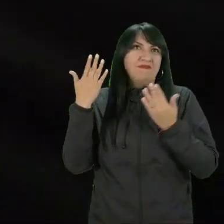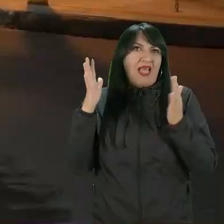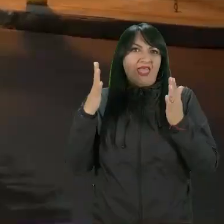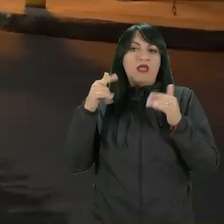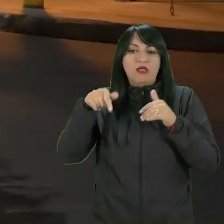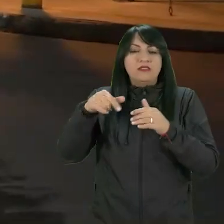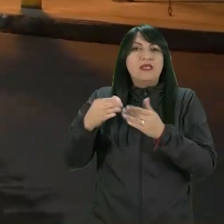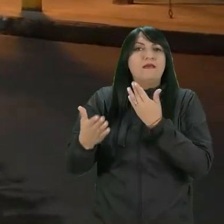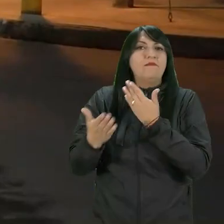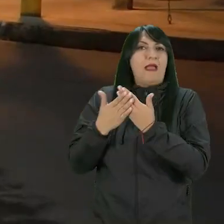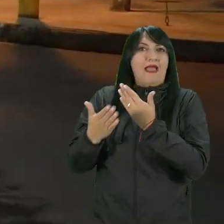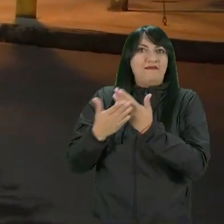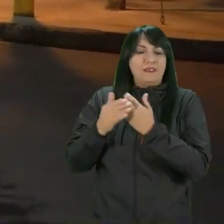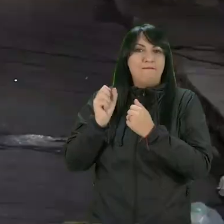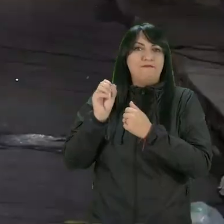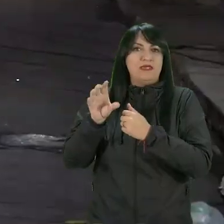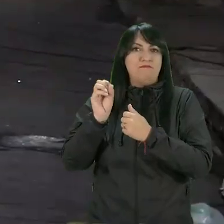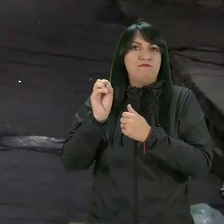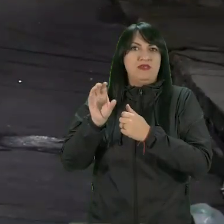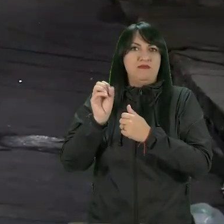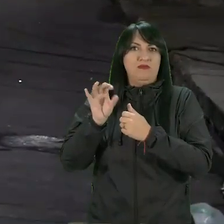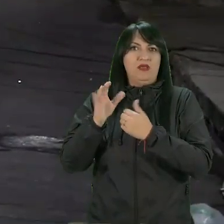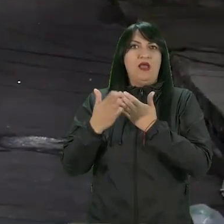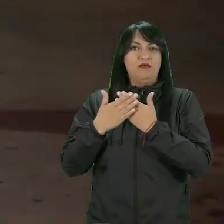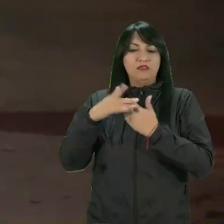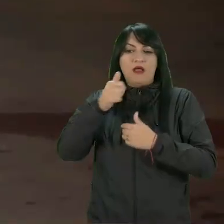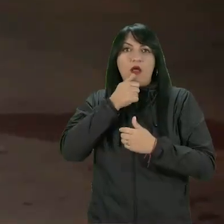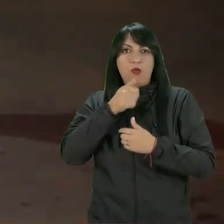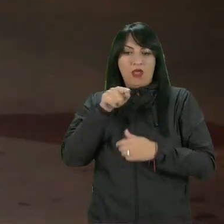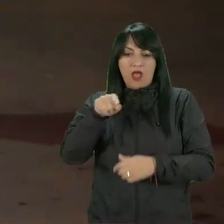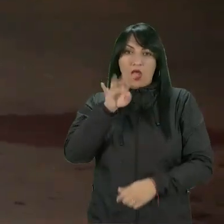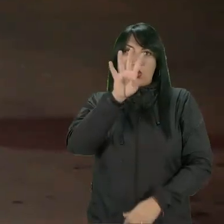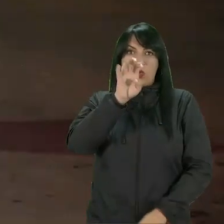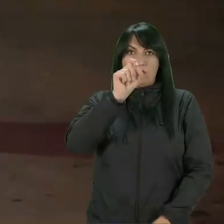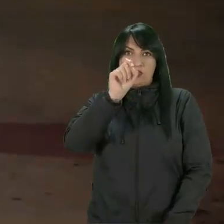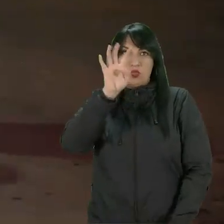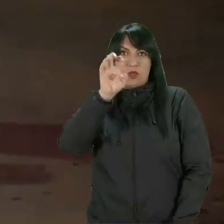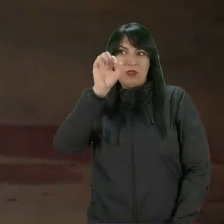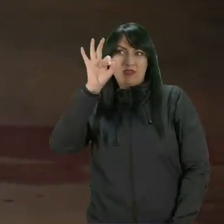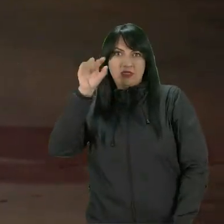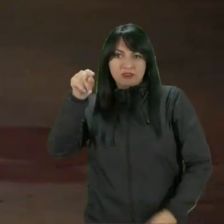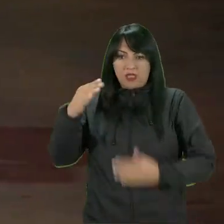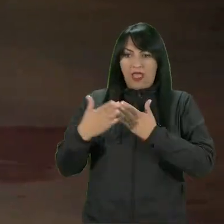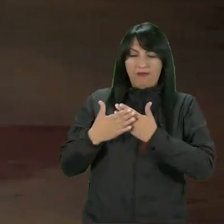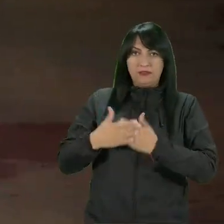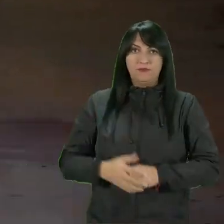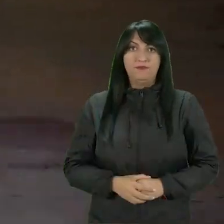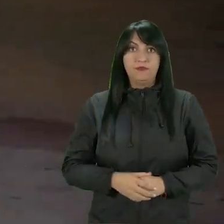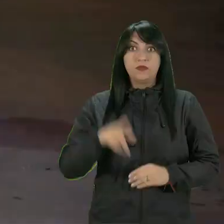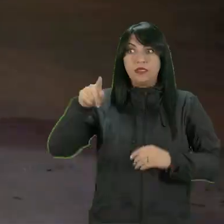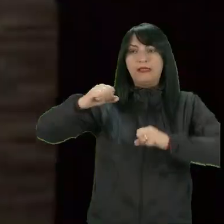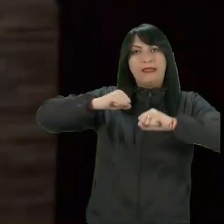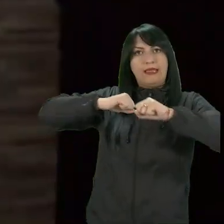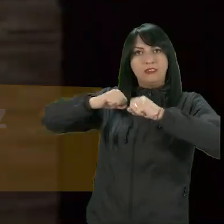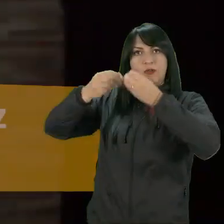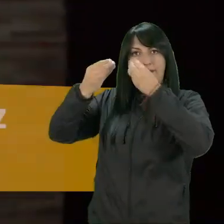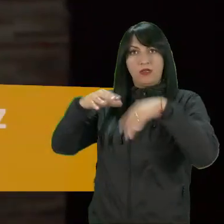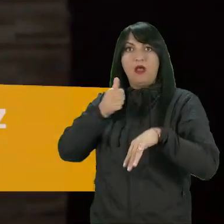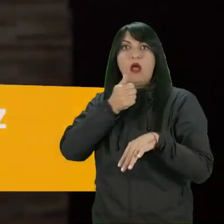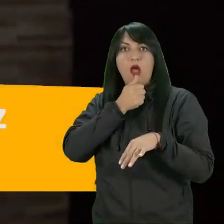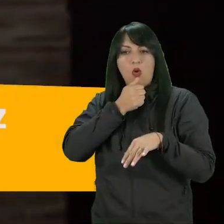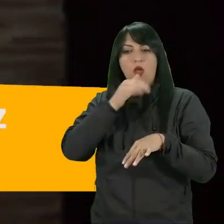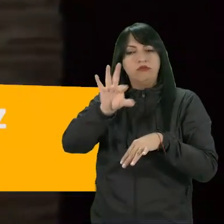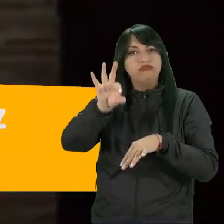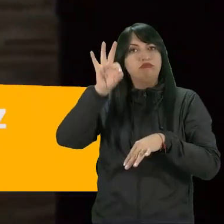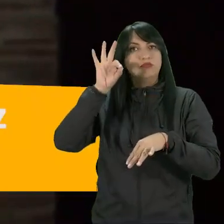en una red de más de 500 kilómetros de extensión me suena 9.93 conjunto con el área de gestión